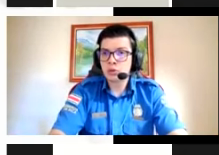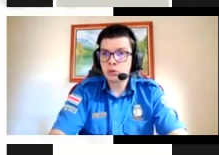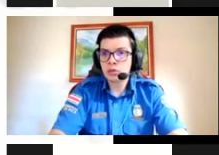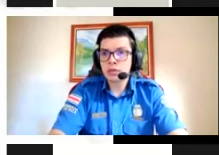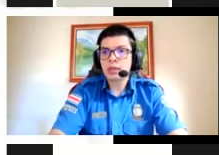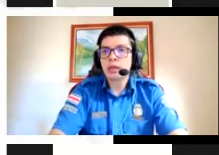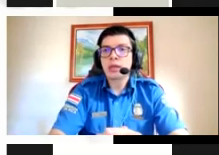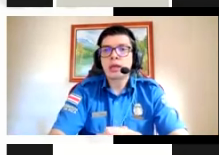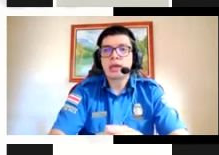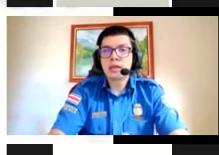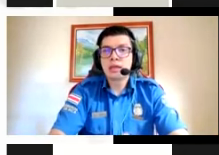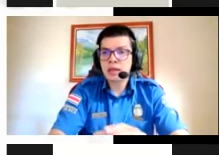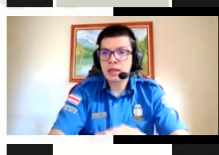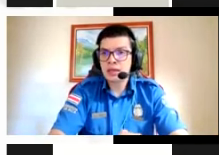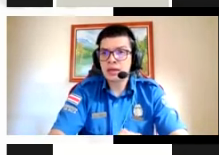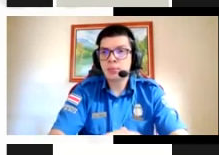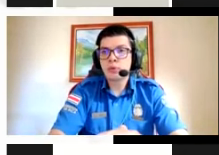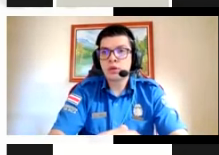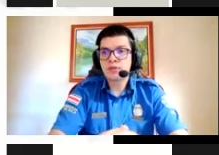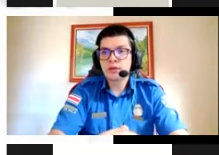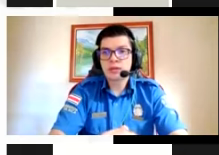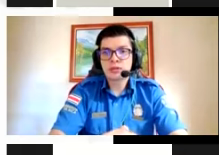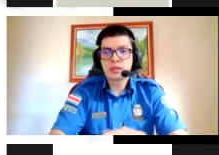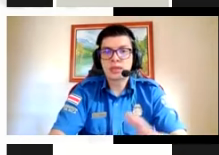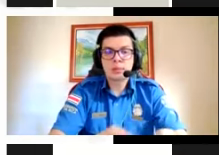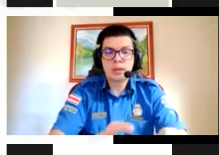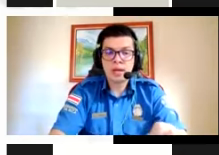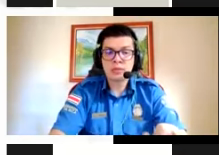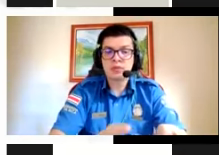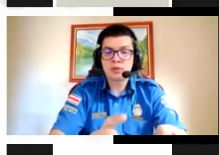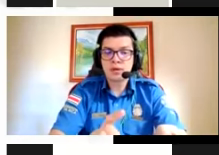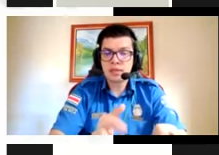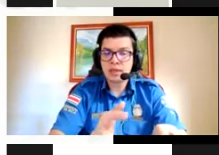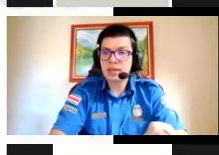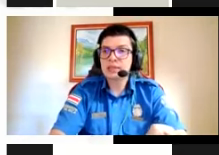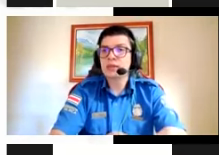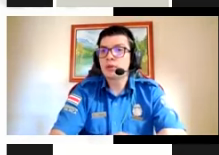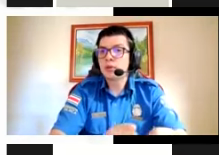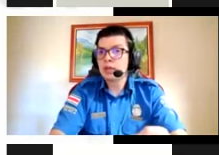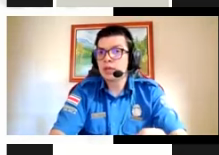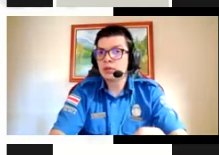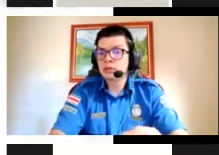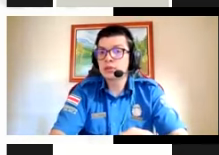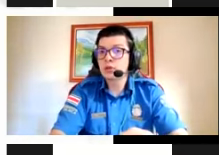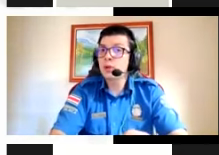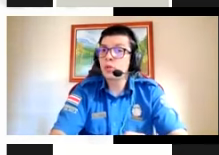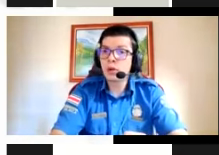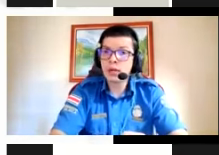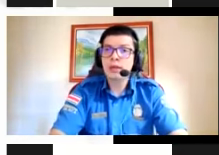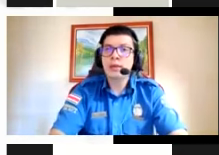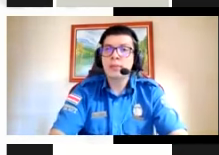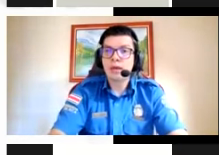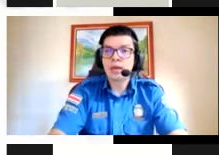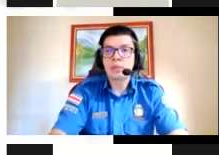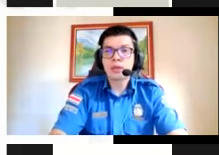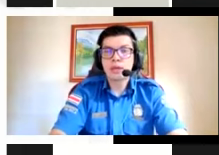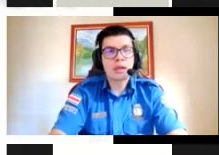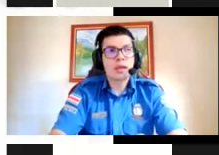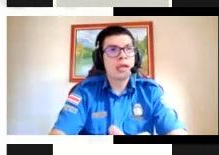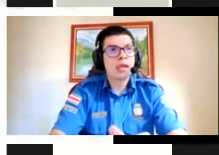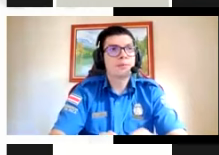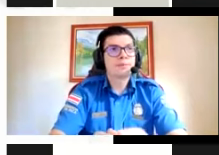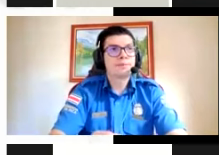que ocurren día a día por deflagraciones de gas, por fugas de gas, que tal vez no lleguen a una explosión, pero igual van a